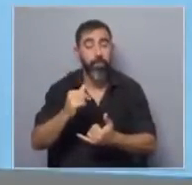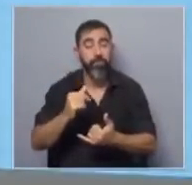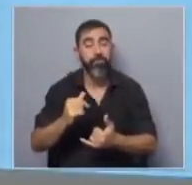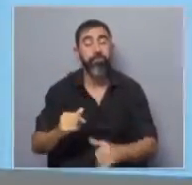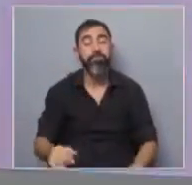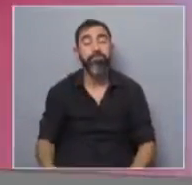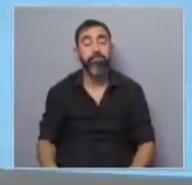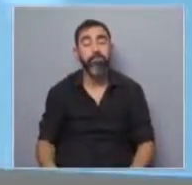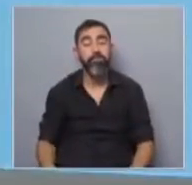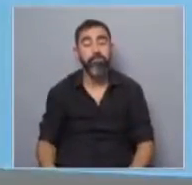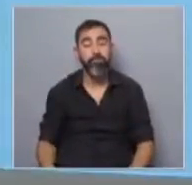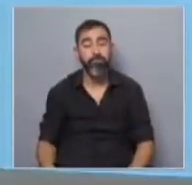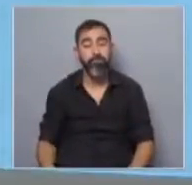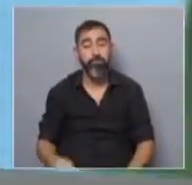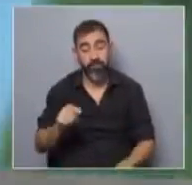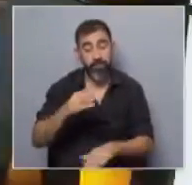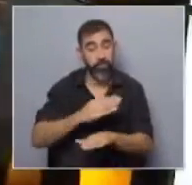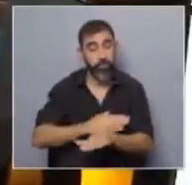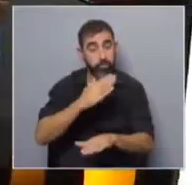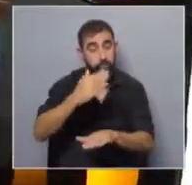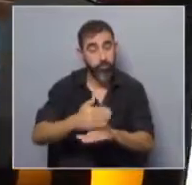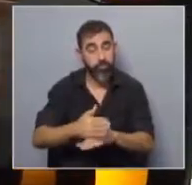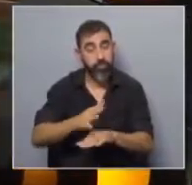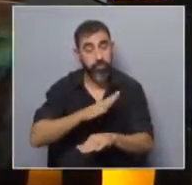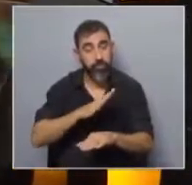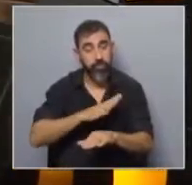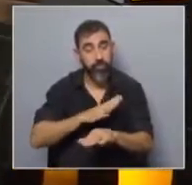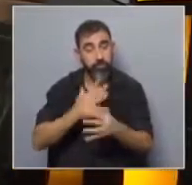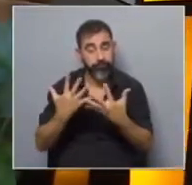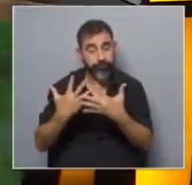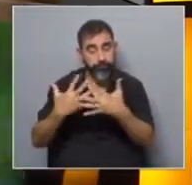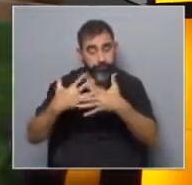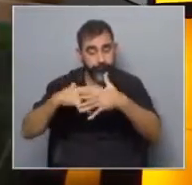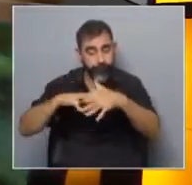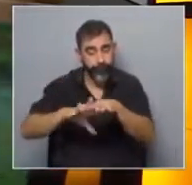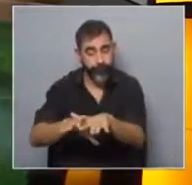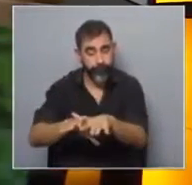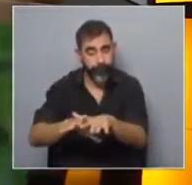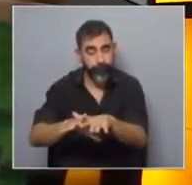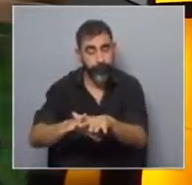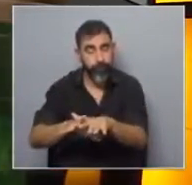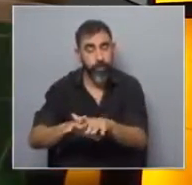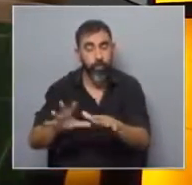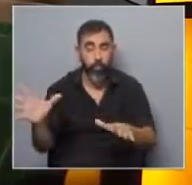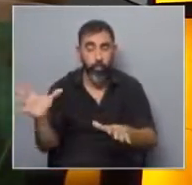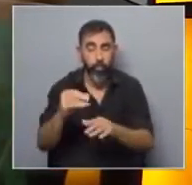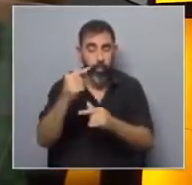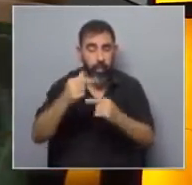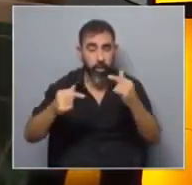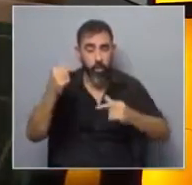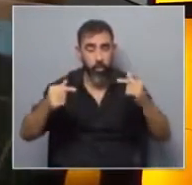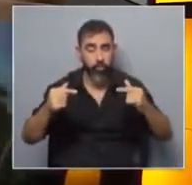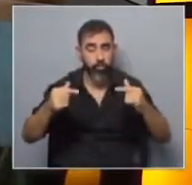más estas secuelas van a quedar entrelazadas, confundidas con todos estos elementos